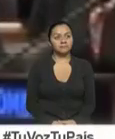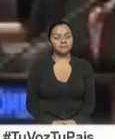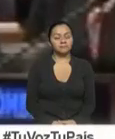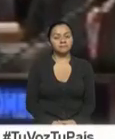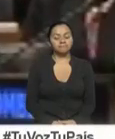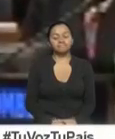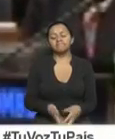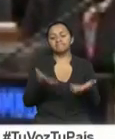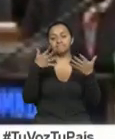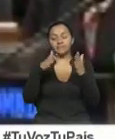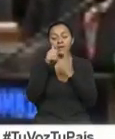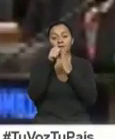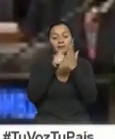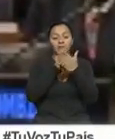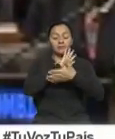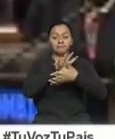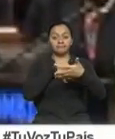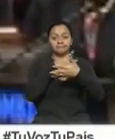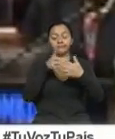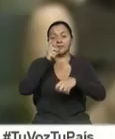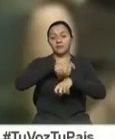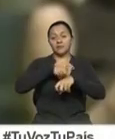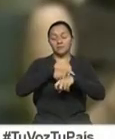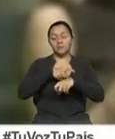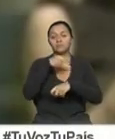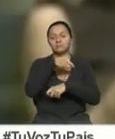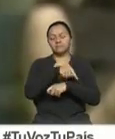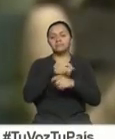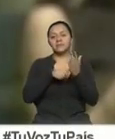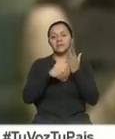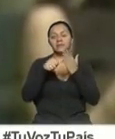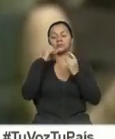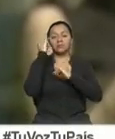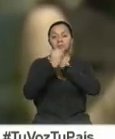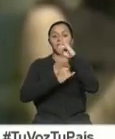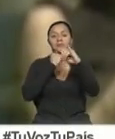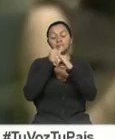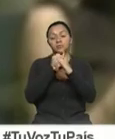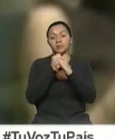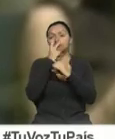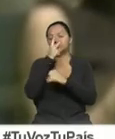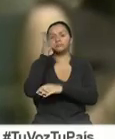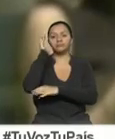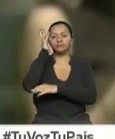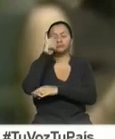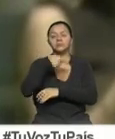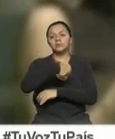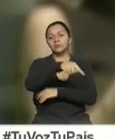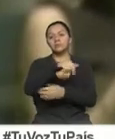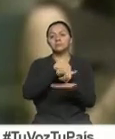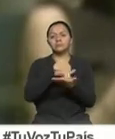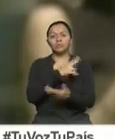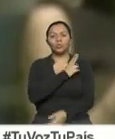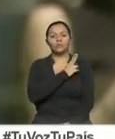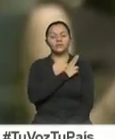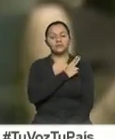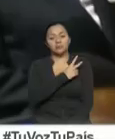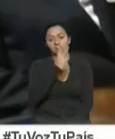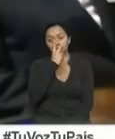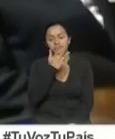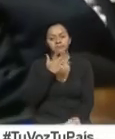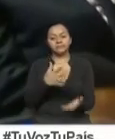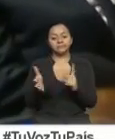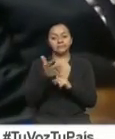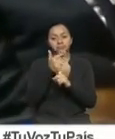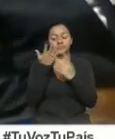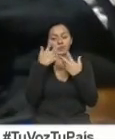Como parte de la agenda a cumplir, se prevé que el canciller del Ecuador brinde una charla magistral en The New School sobre los logros alcanzados por